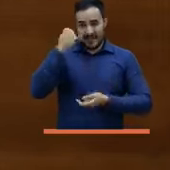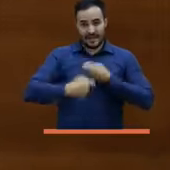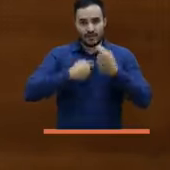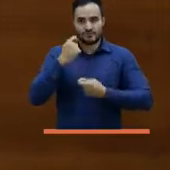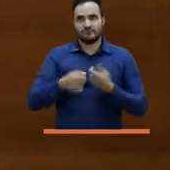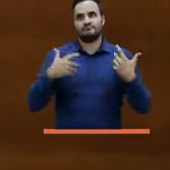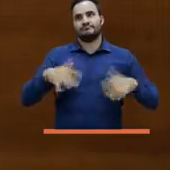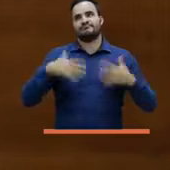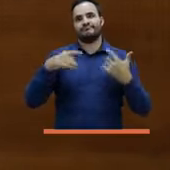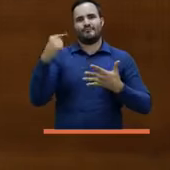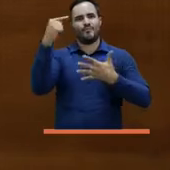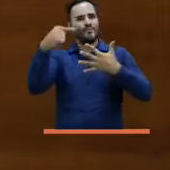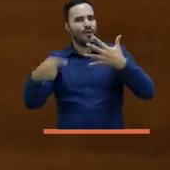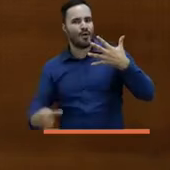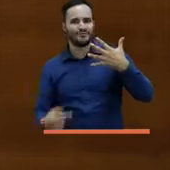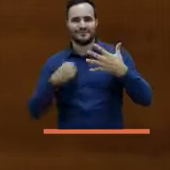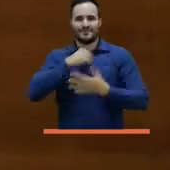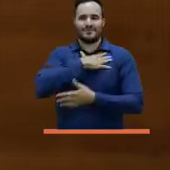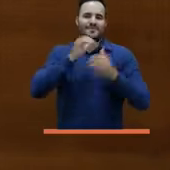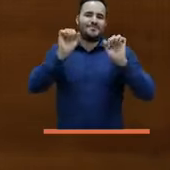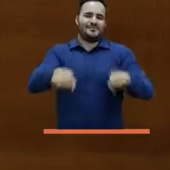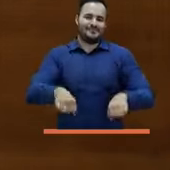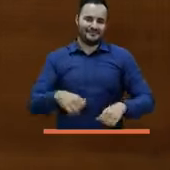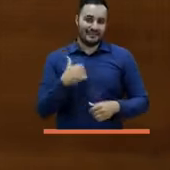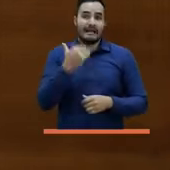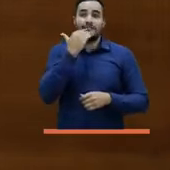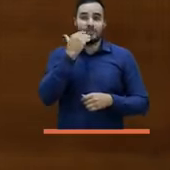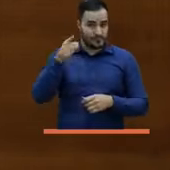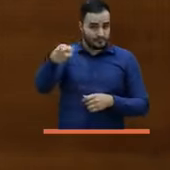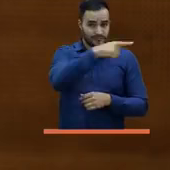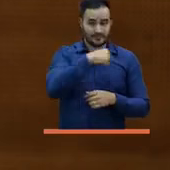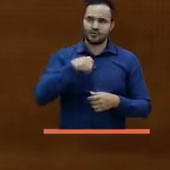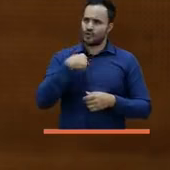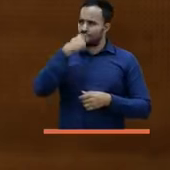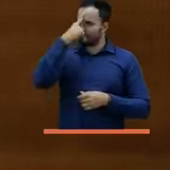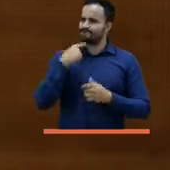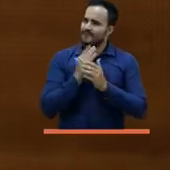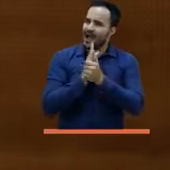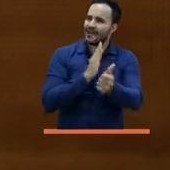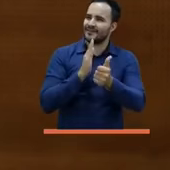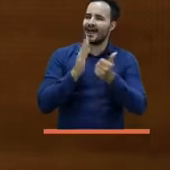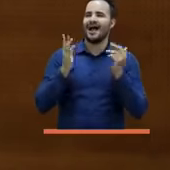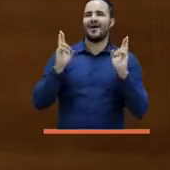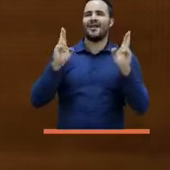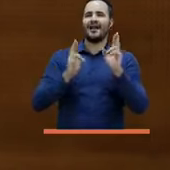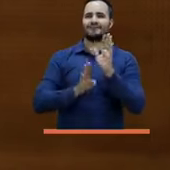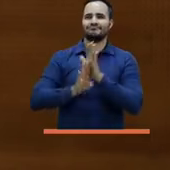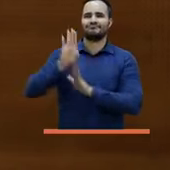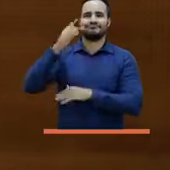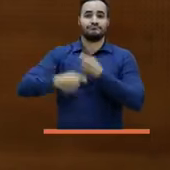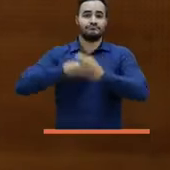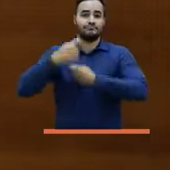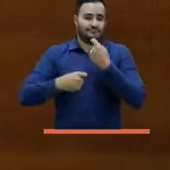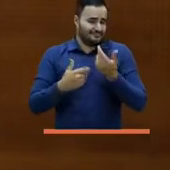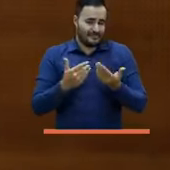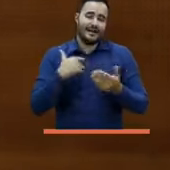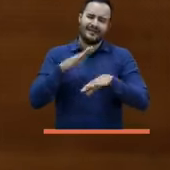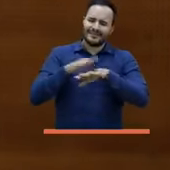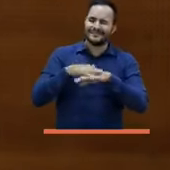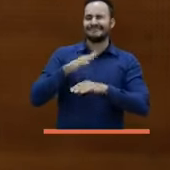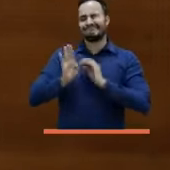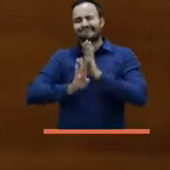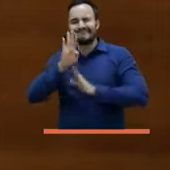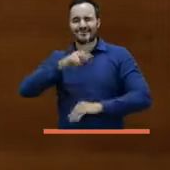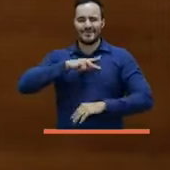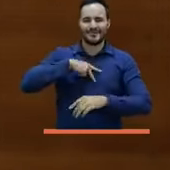si yo reconozco cuáles son esas cosas para las cuales soy bueno también puedo empezar a emprender es un camino que es complejo de eso